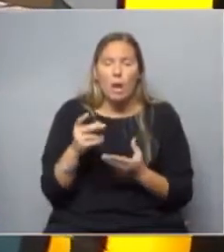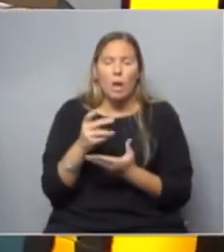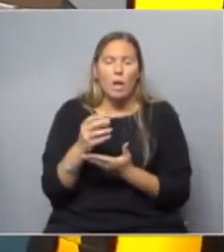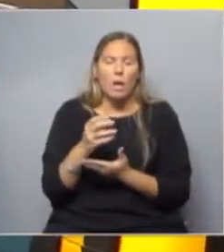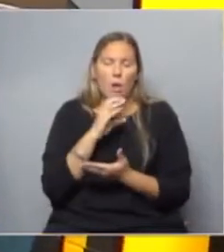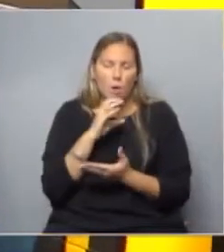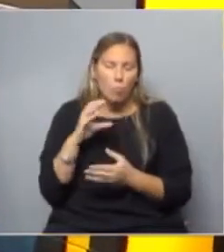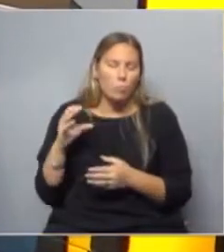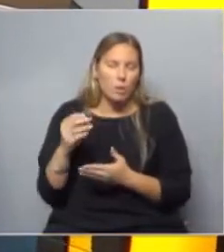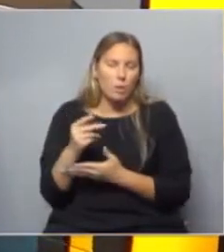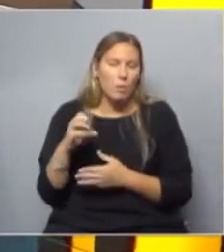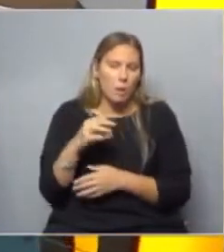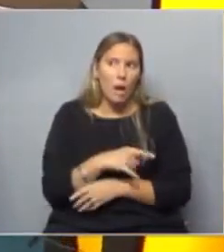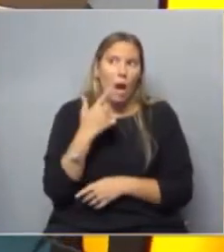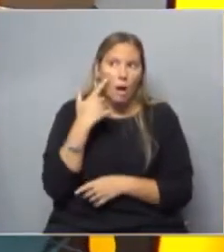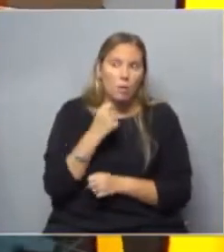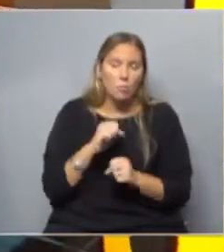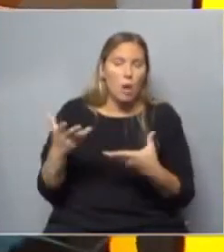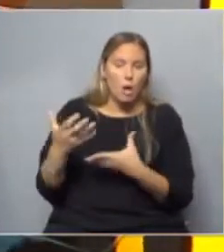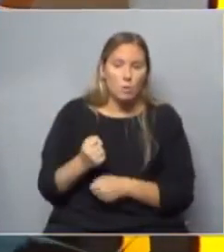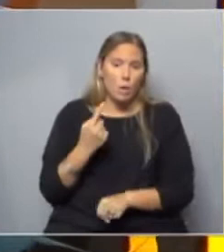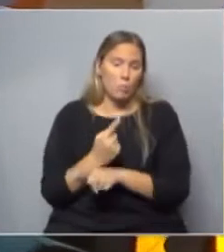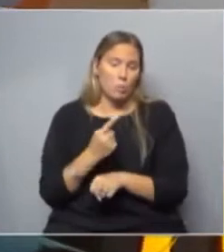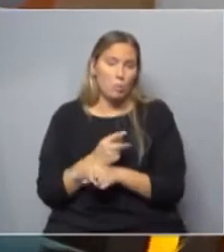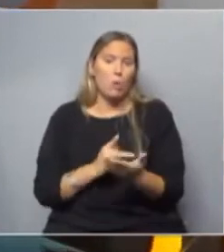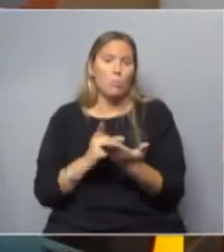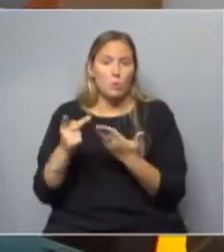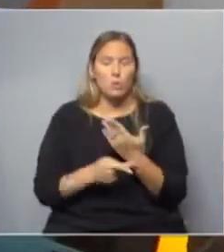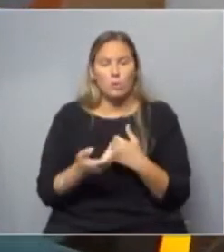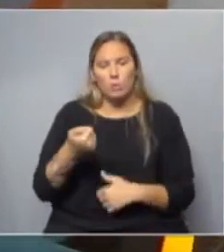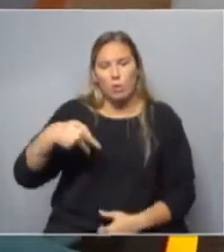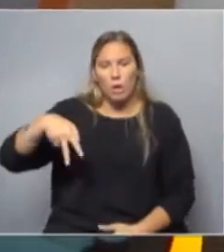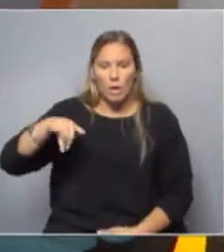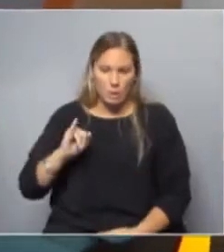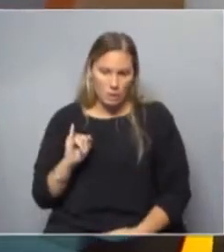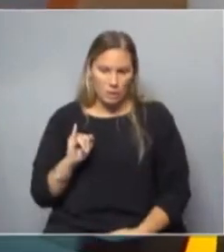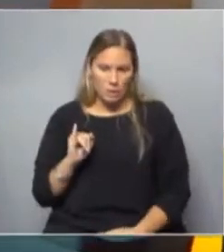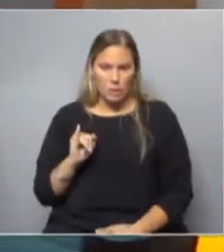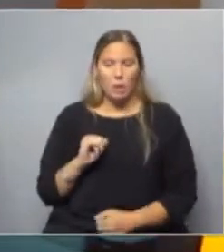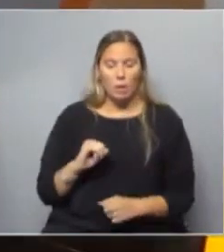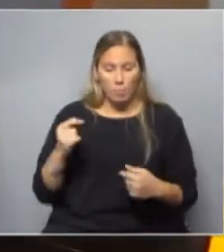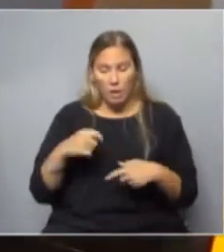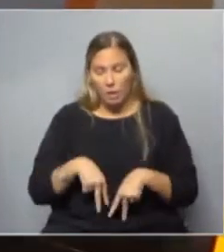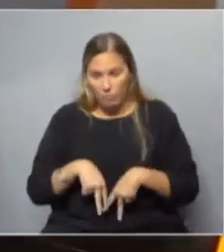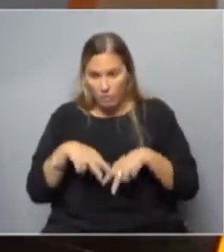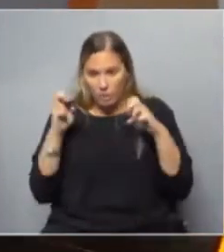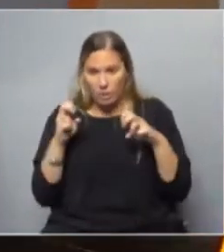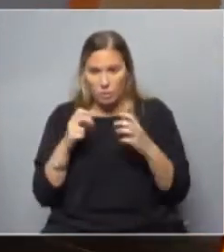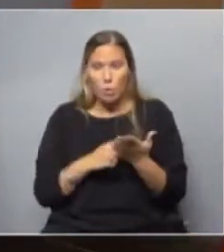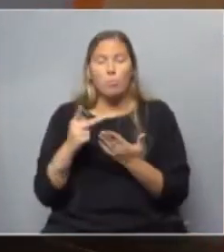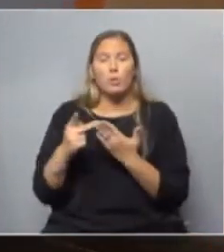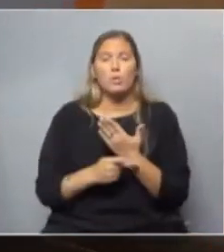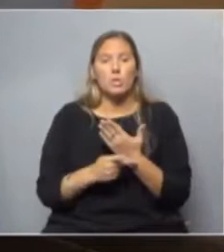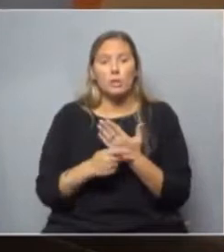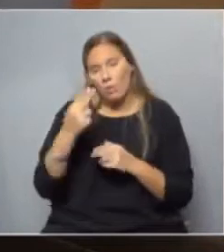contactarlos para tratar de que nos ayuden. Y bueno, primero fue a través de un proyecto ANI que recibimos para investigación, para el proyecto de